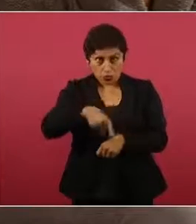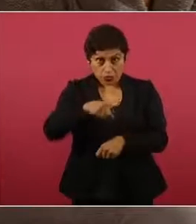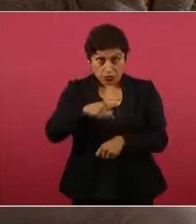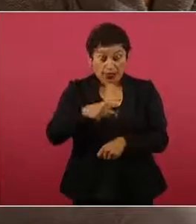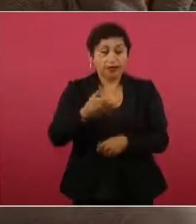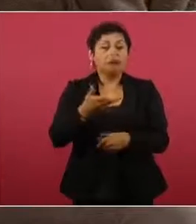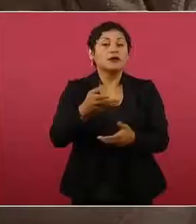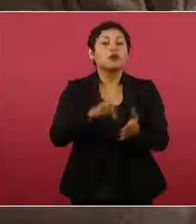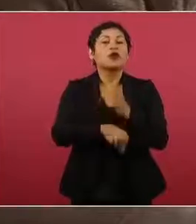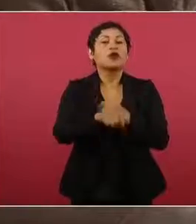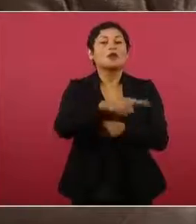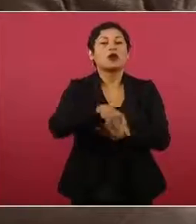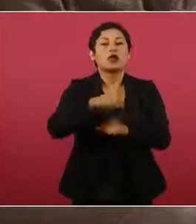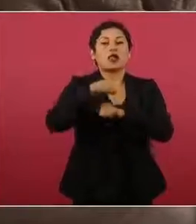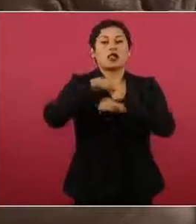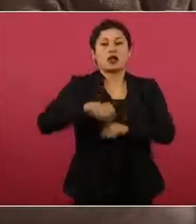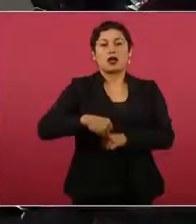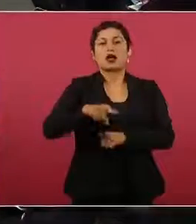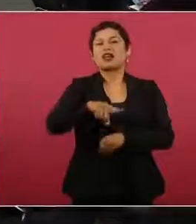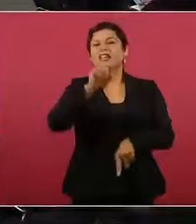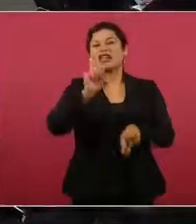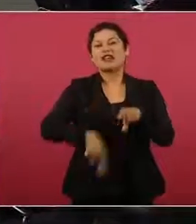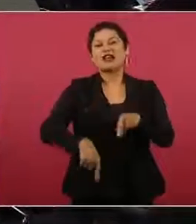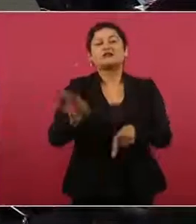refiero concretamente al Estado de México.